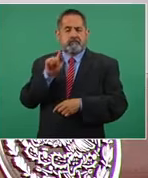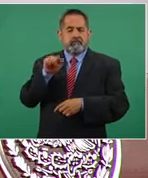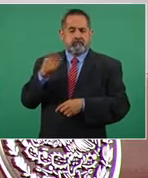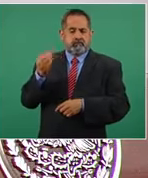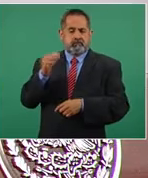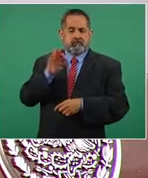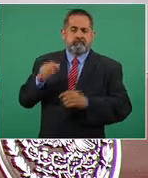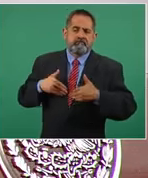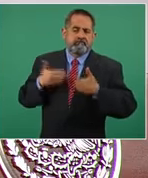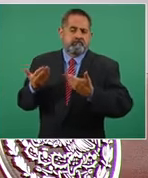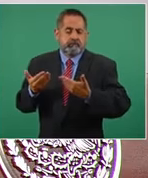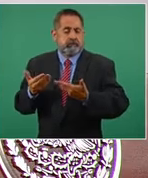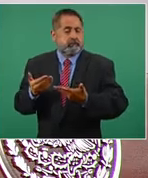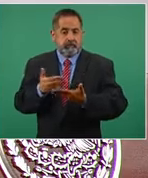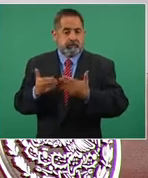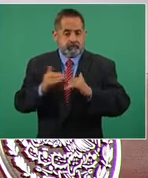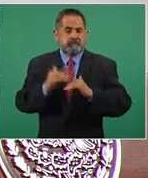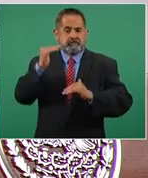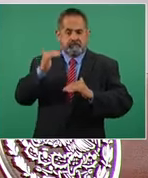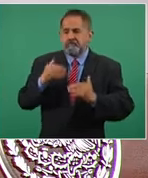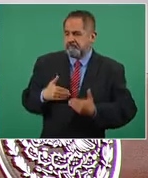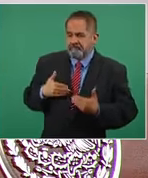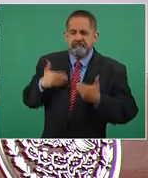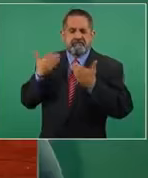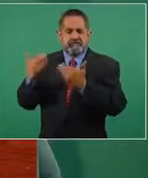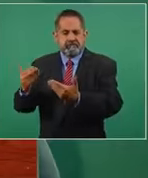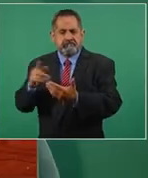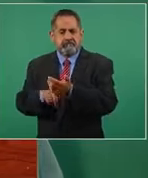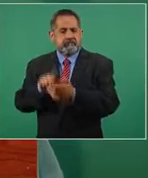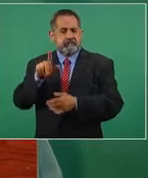70.9% y ahora tiene la confianza de